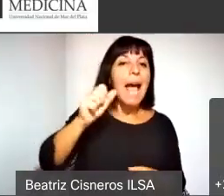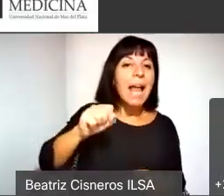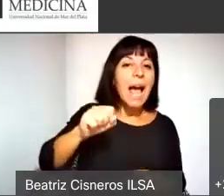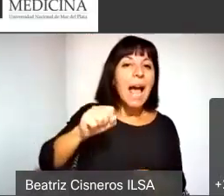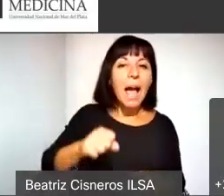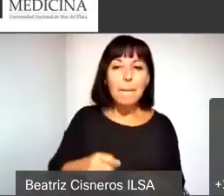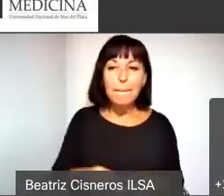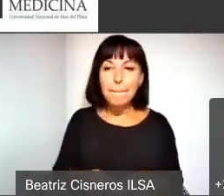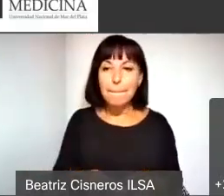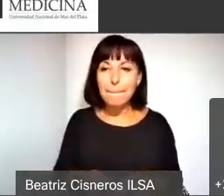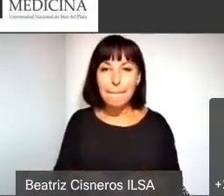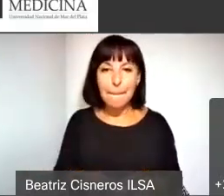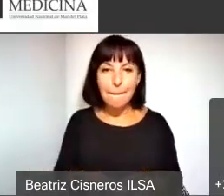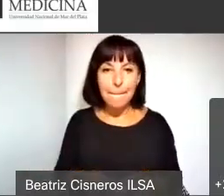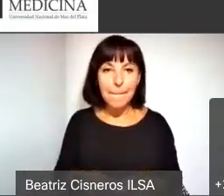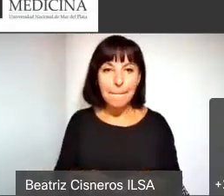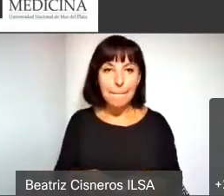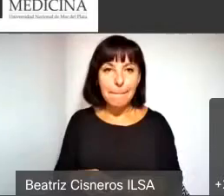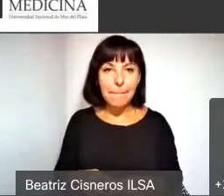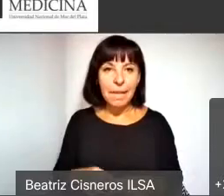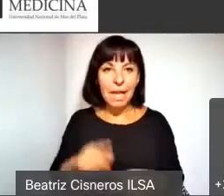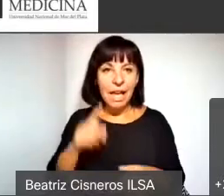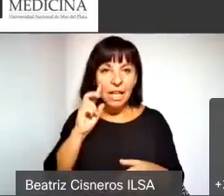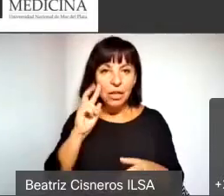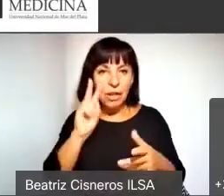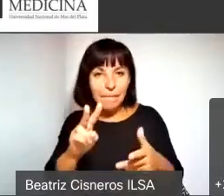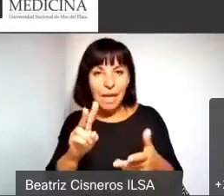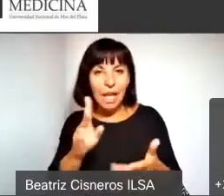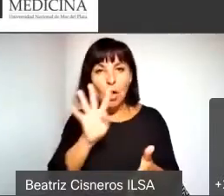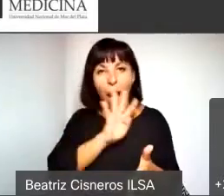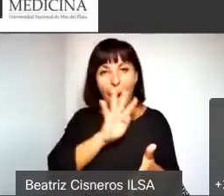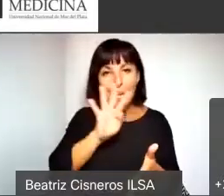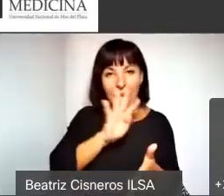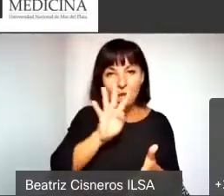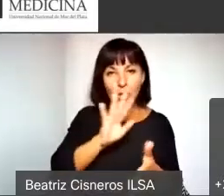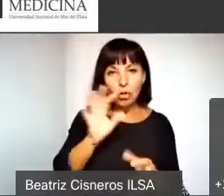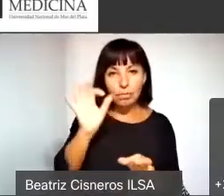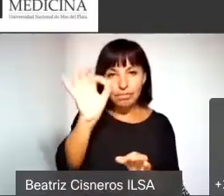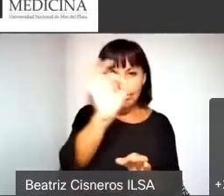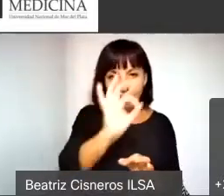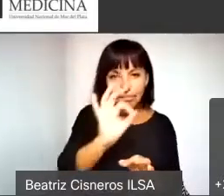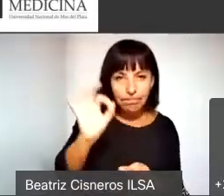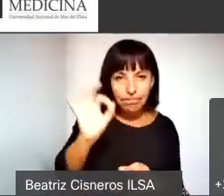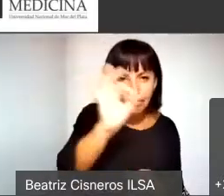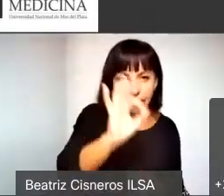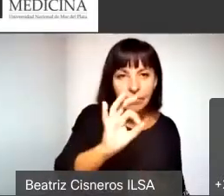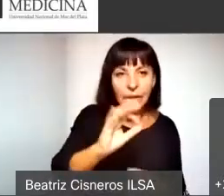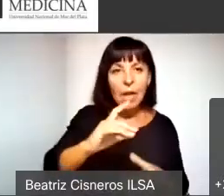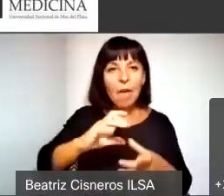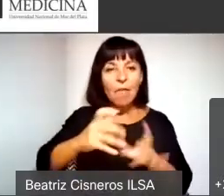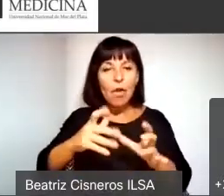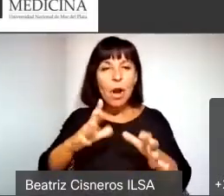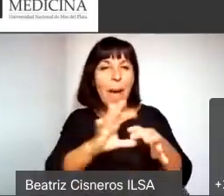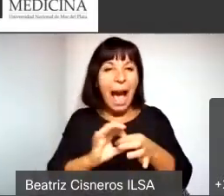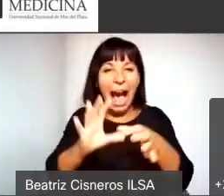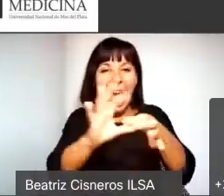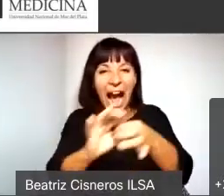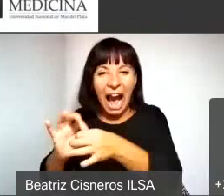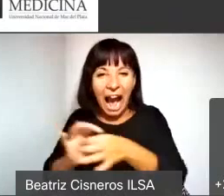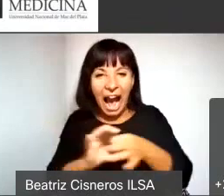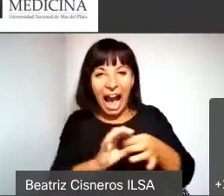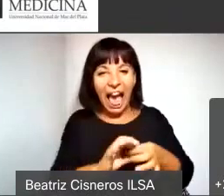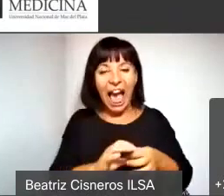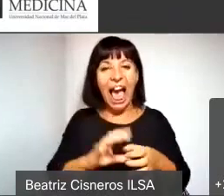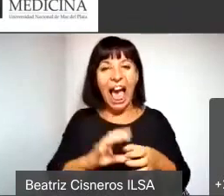fueran unas pelotitas de color amarillo que están formando como si fuera una cadena, que